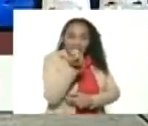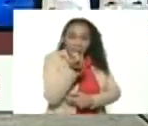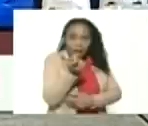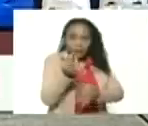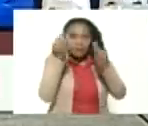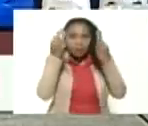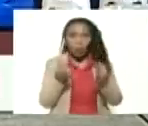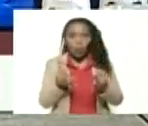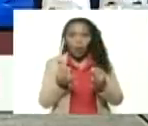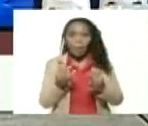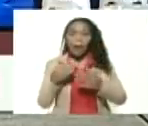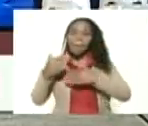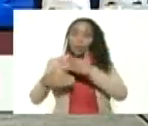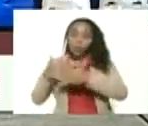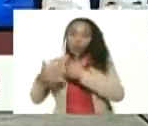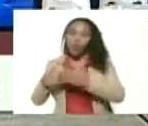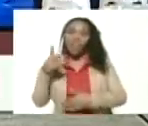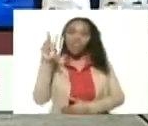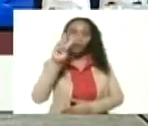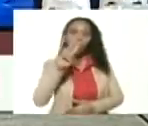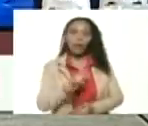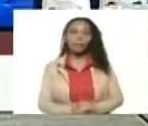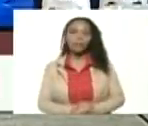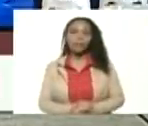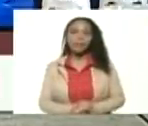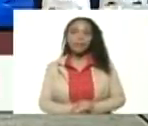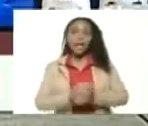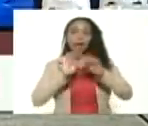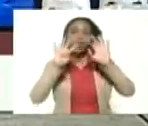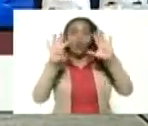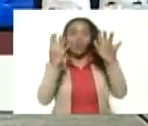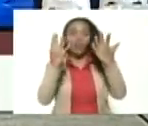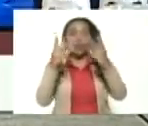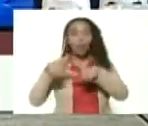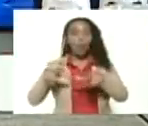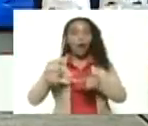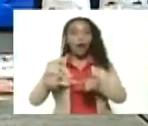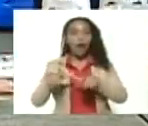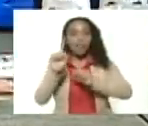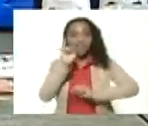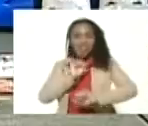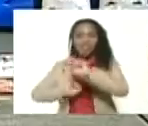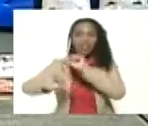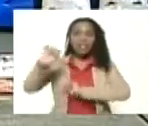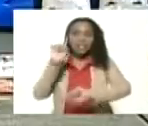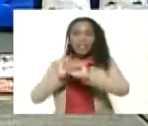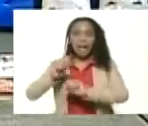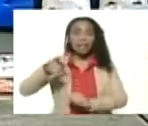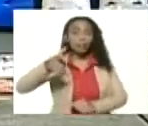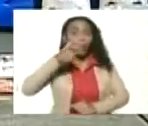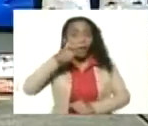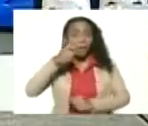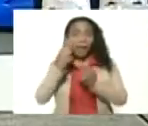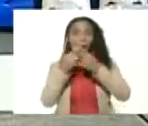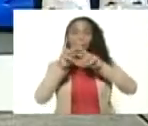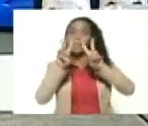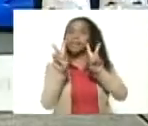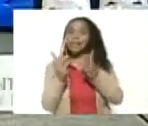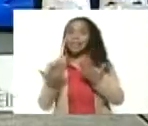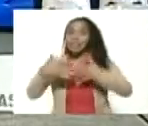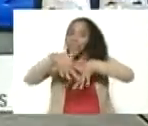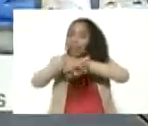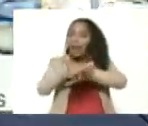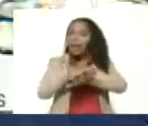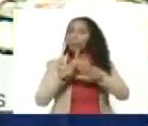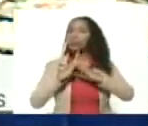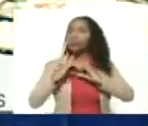segura para el productor venezolano. Y en noveno lugar, la defensa, la seguridad y la paz integral